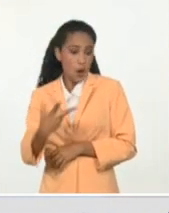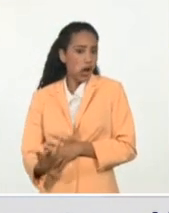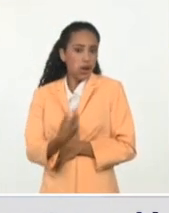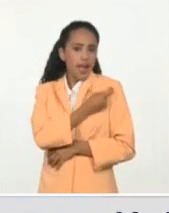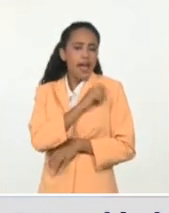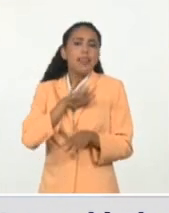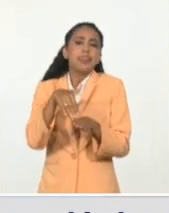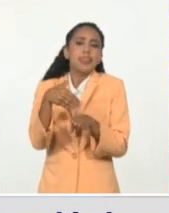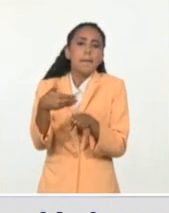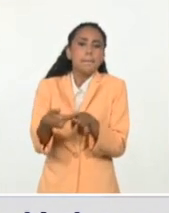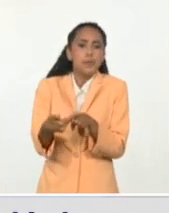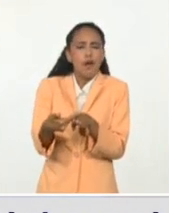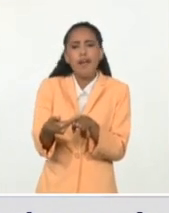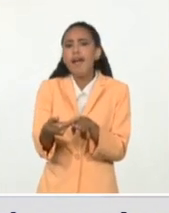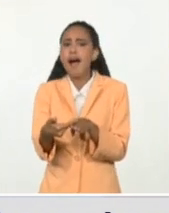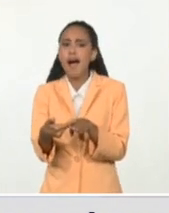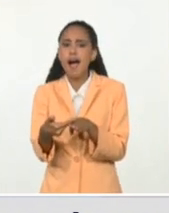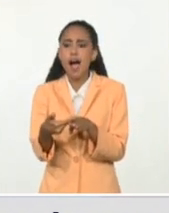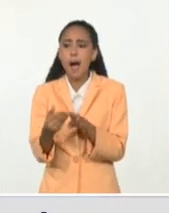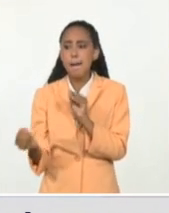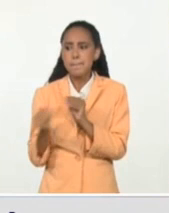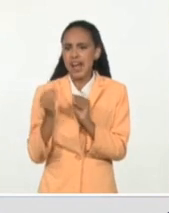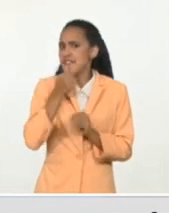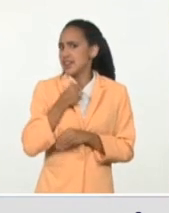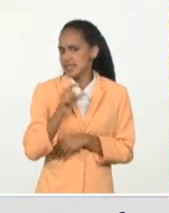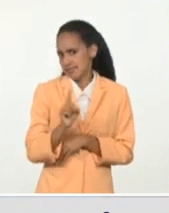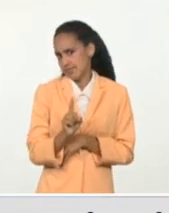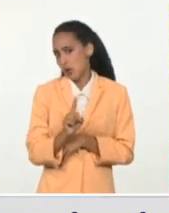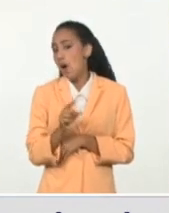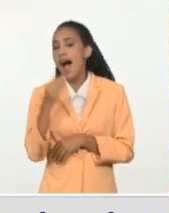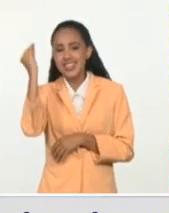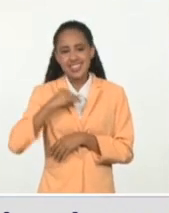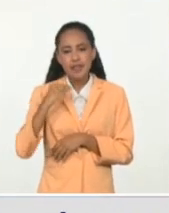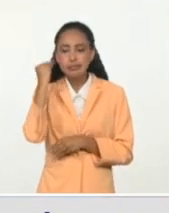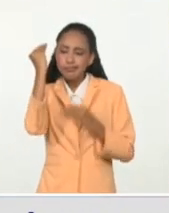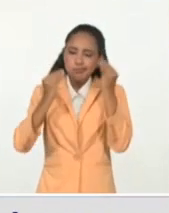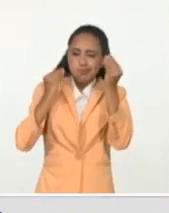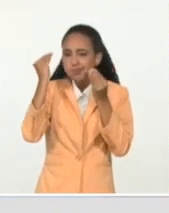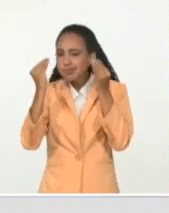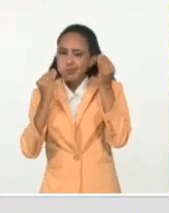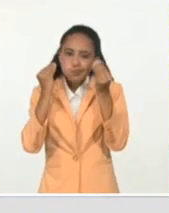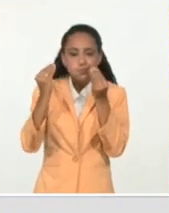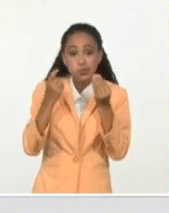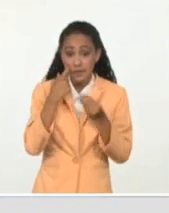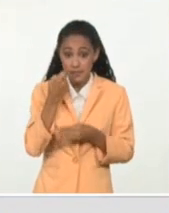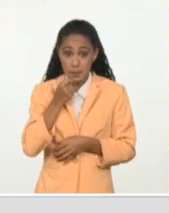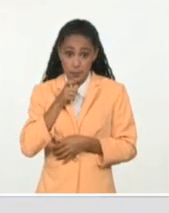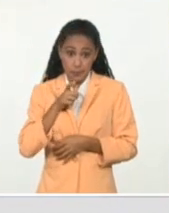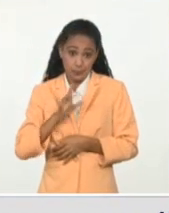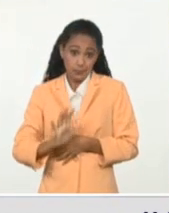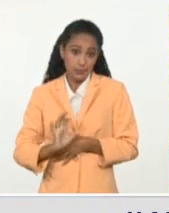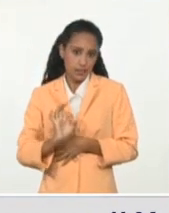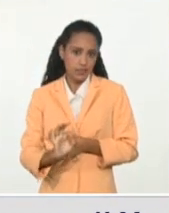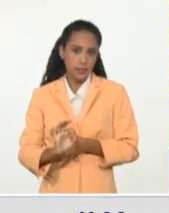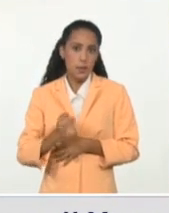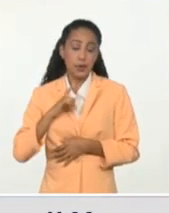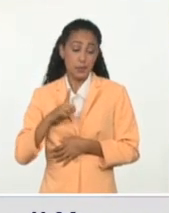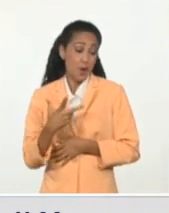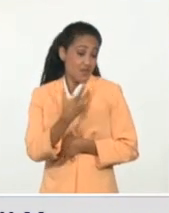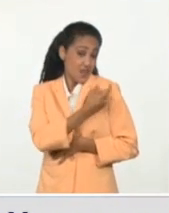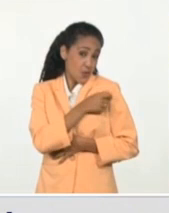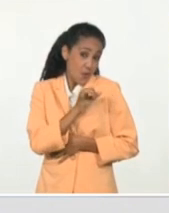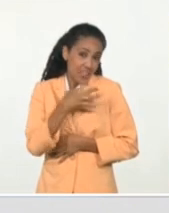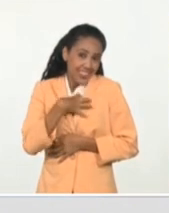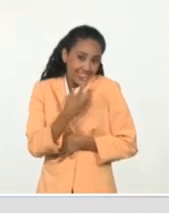decir que se trata de evaluar si los anticuerpos protectores que crea esta vacuna pues